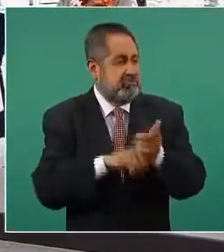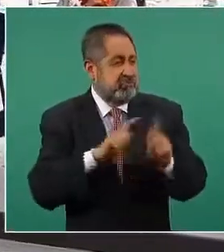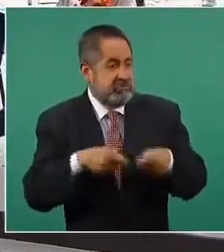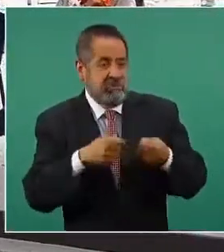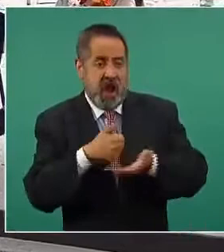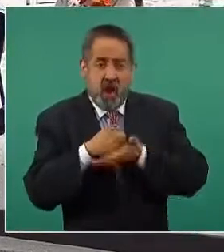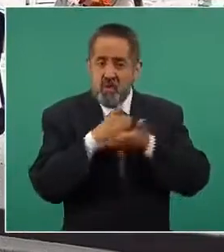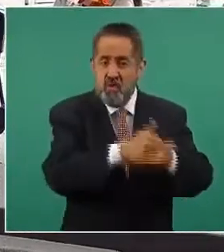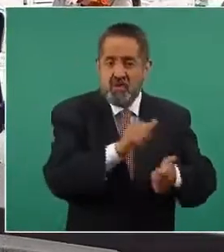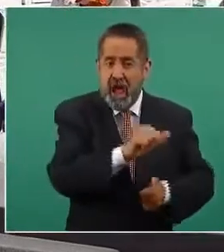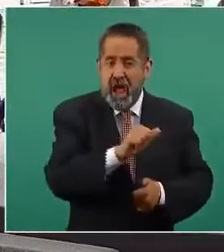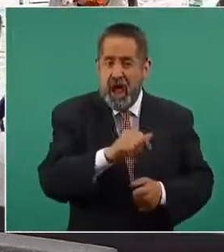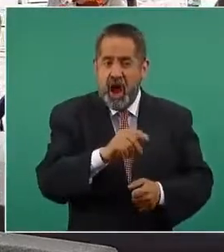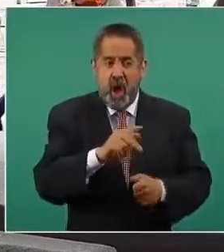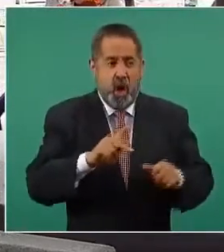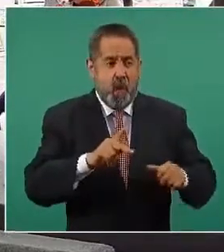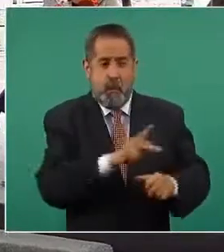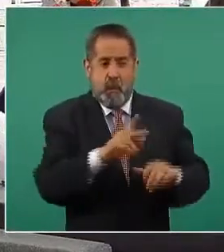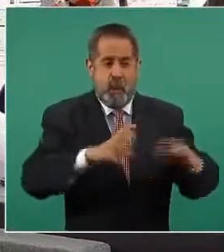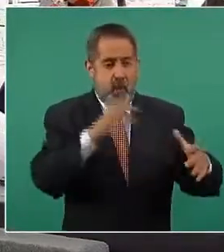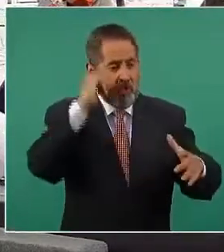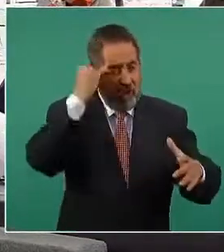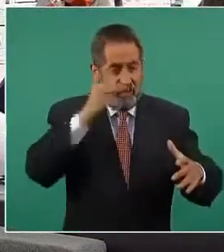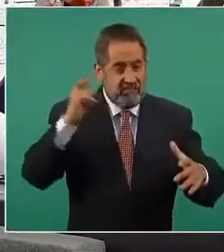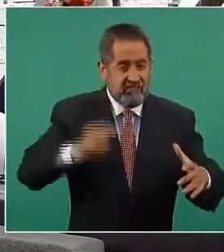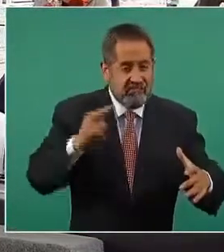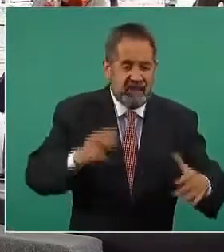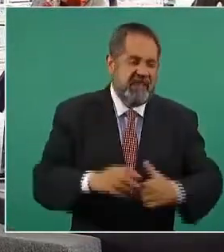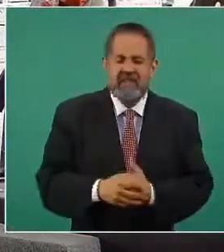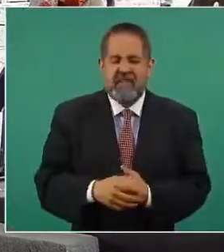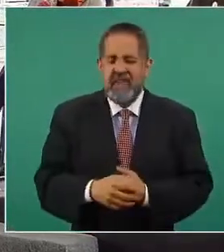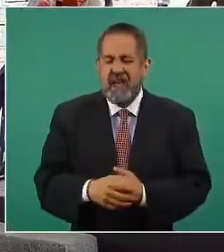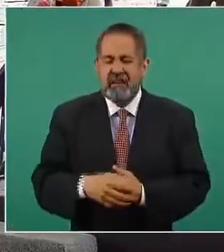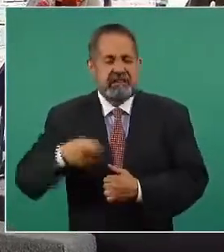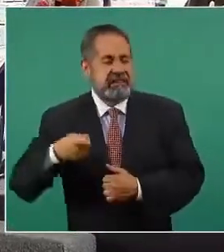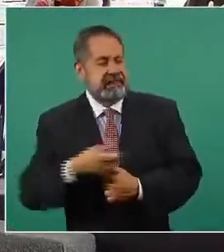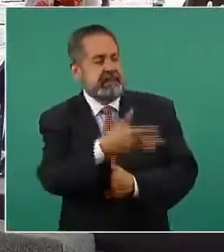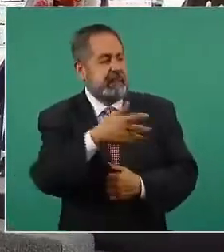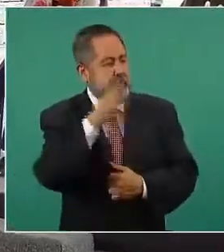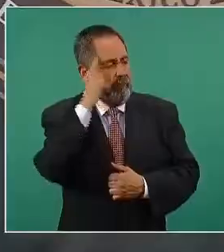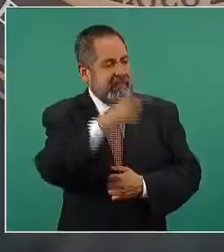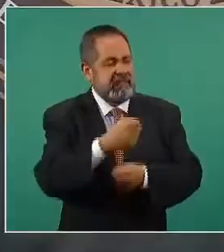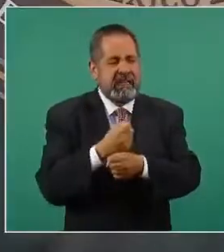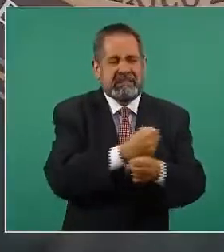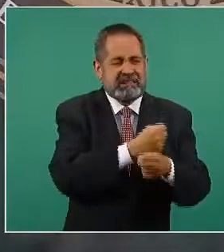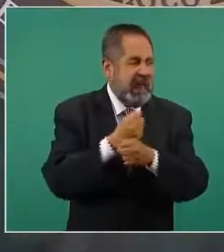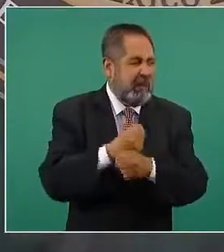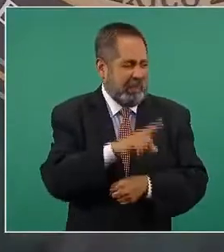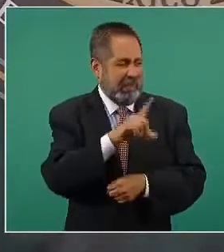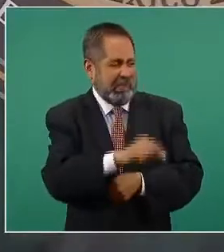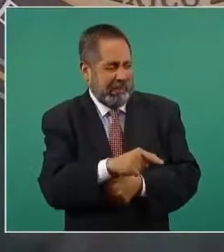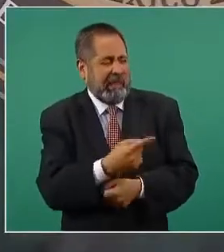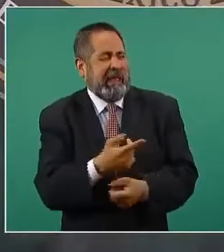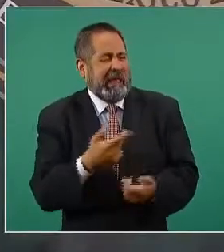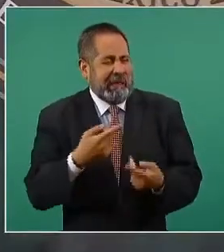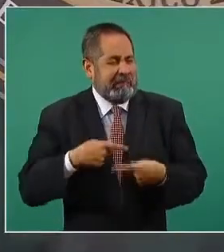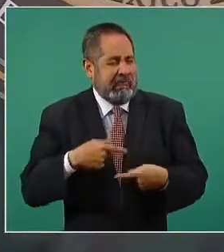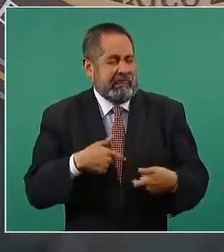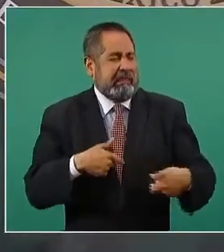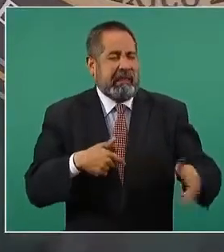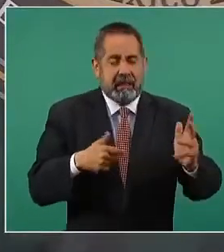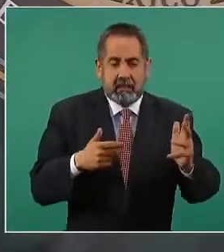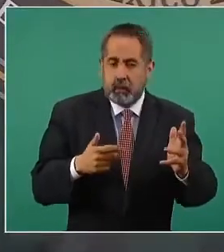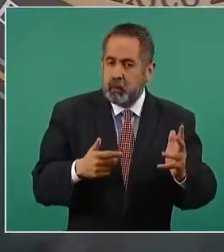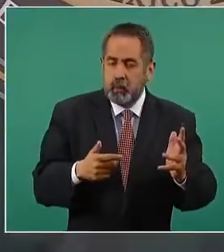inoperante. En realidad se les consideraba bestias de carga y seres desvalidos a